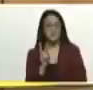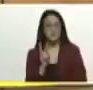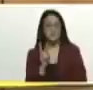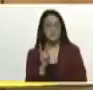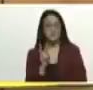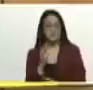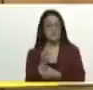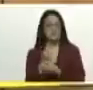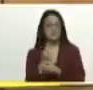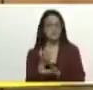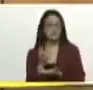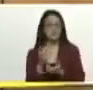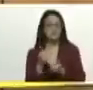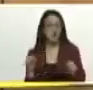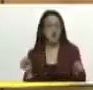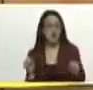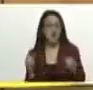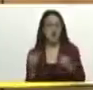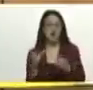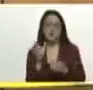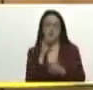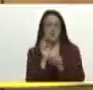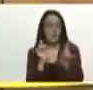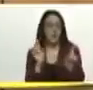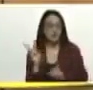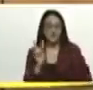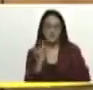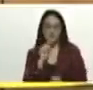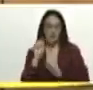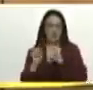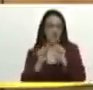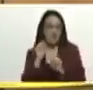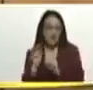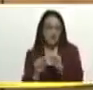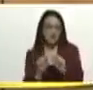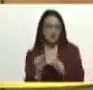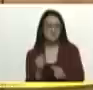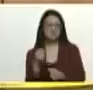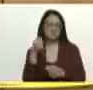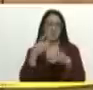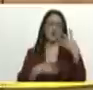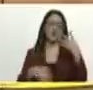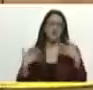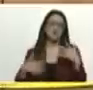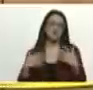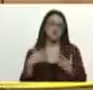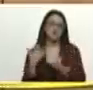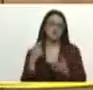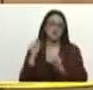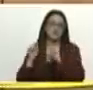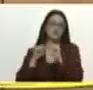Estado fallido, un Estado no democrático y cuántas cosas.